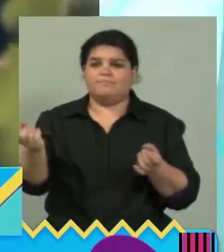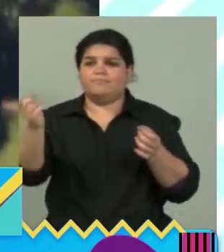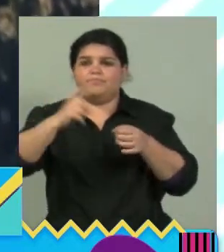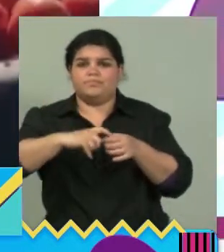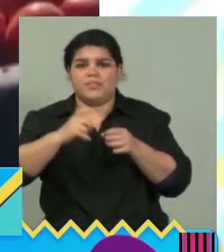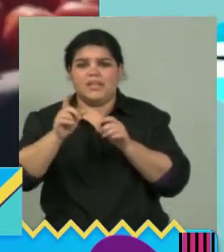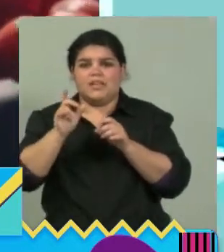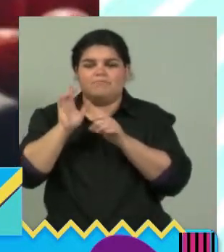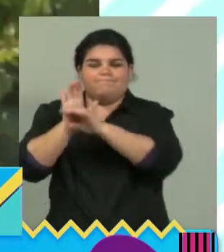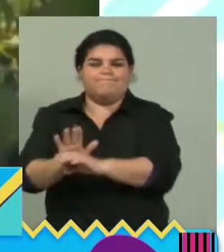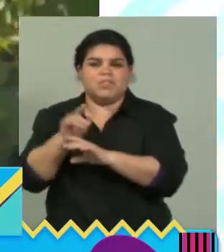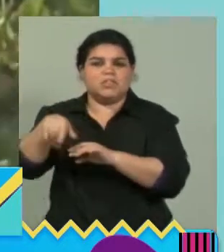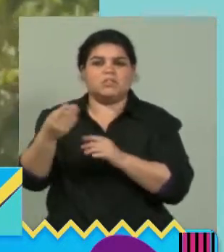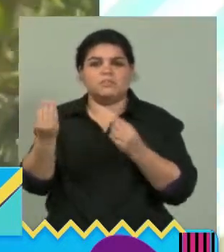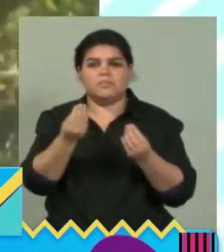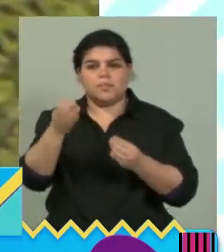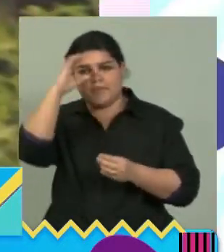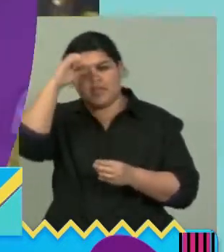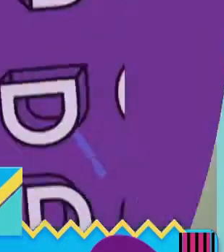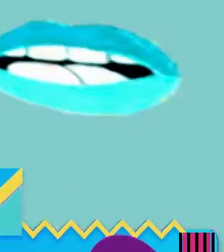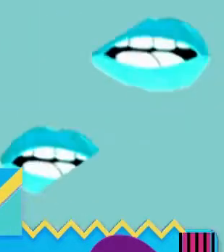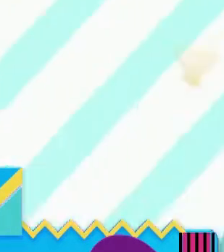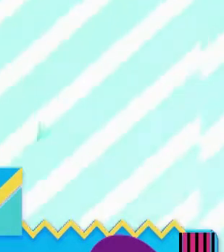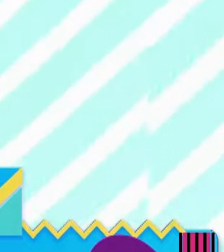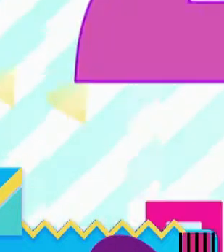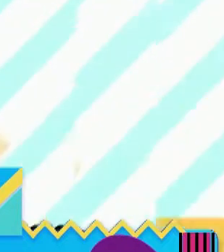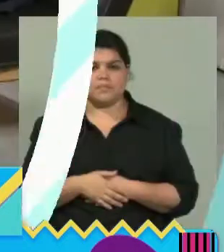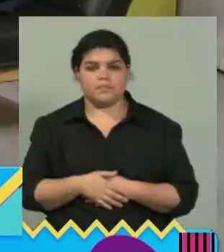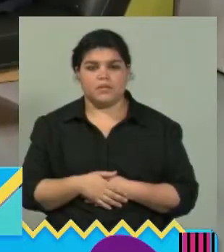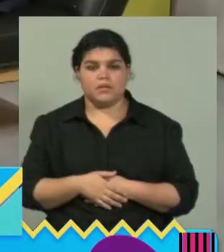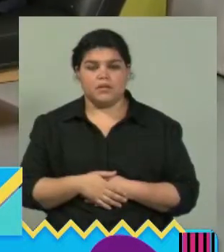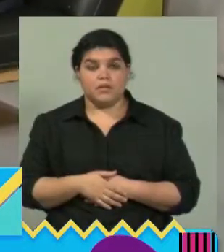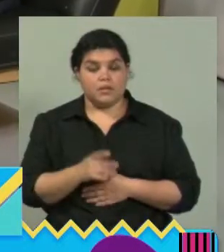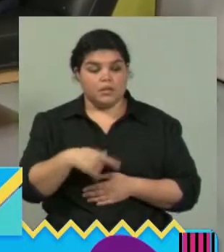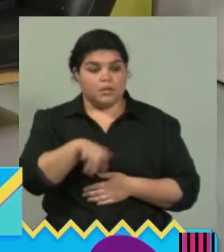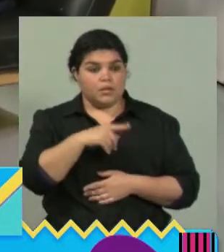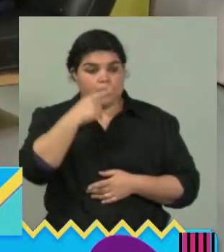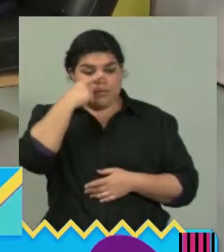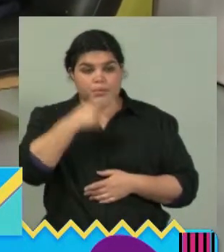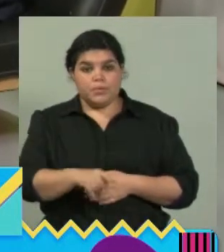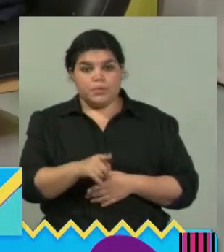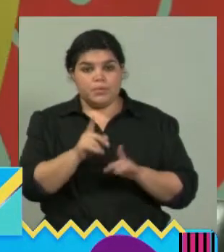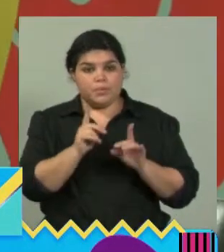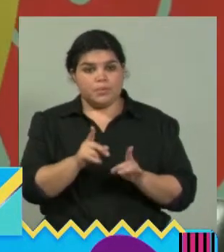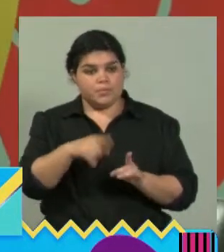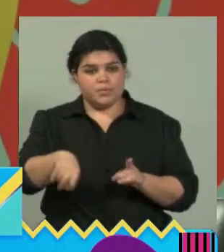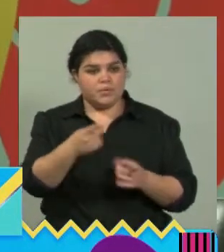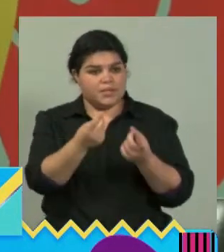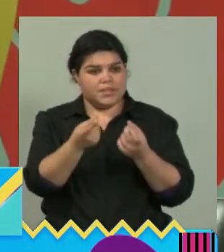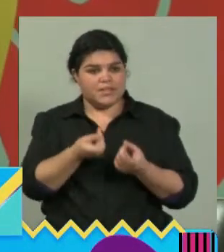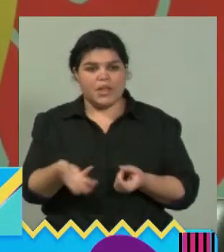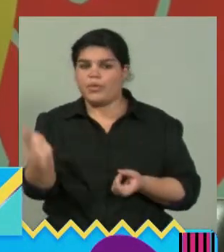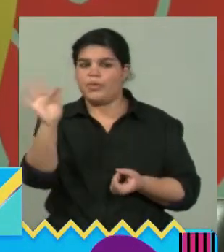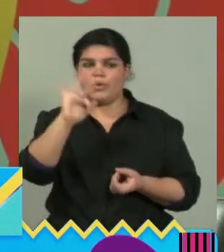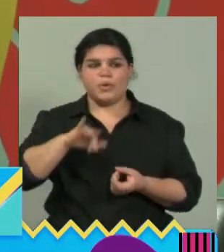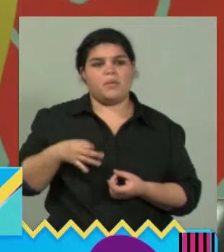Pero más allá de ese punto, porque ustedes son el último eslabón, digamos, de la cadena, ¿es necesaria para la vida cotidiana de cualquier persona? Por